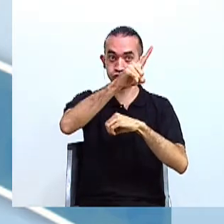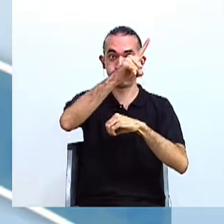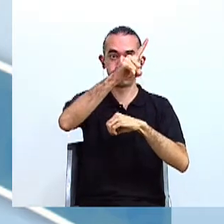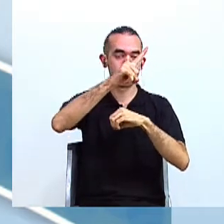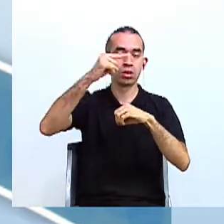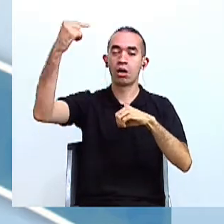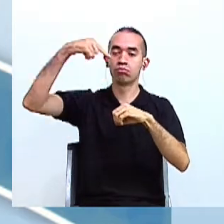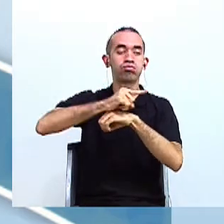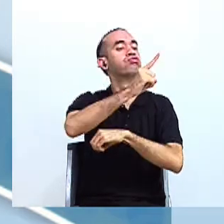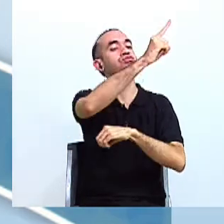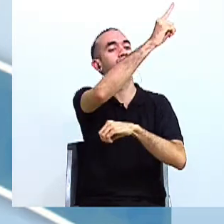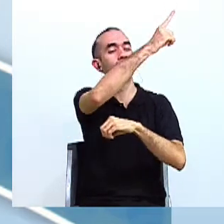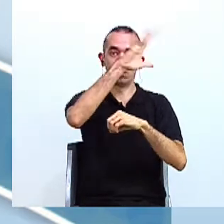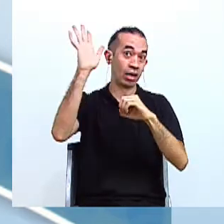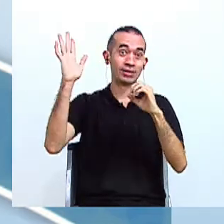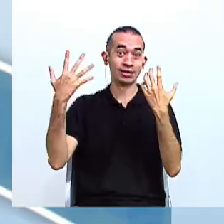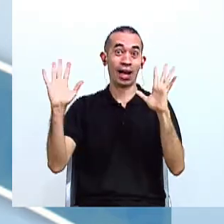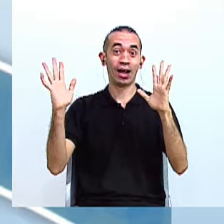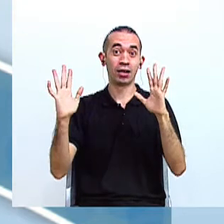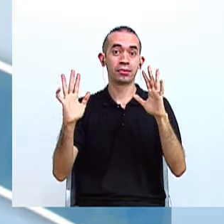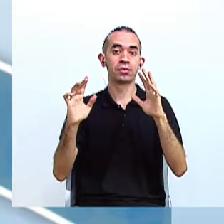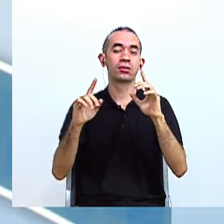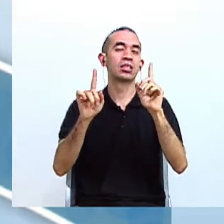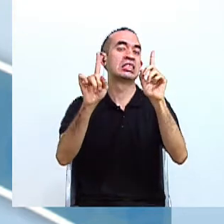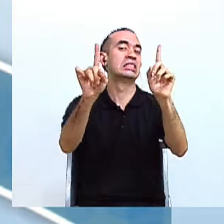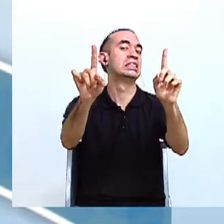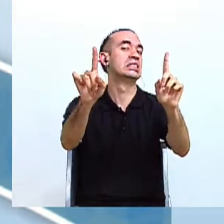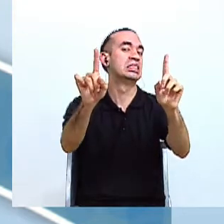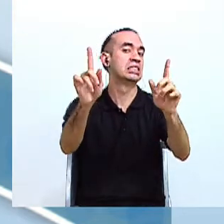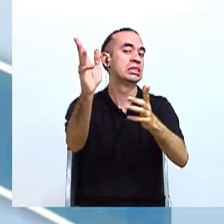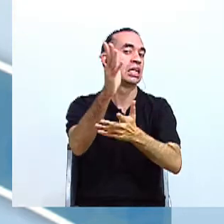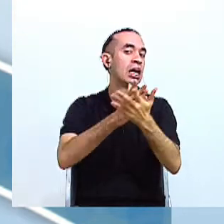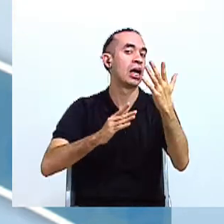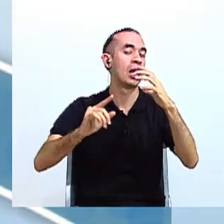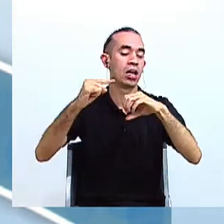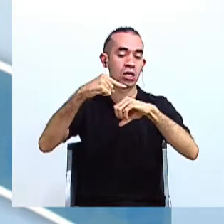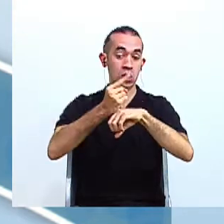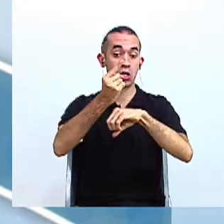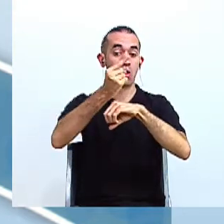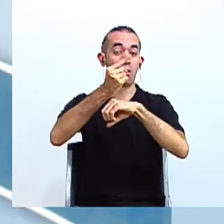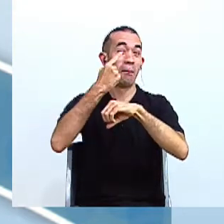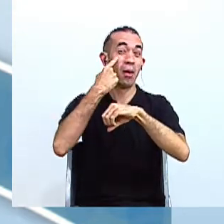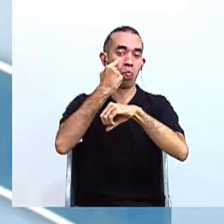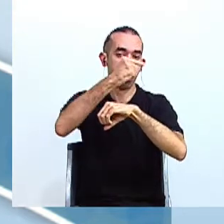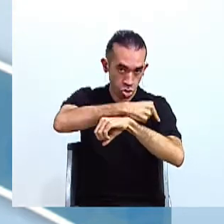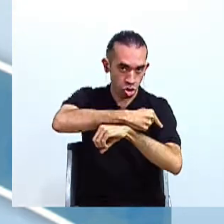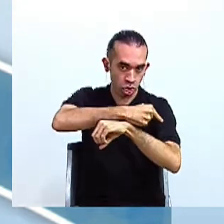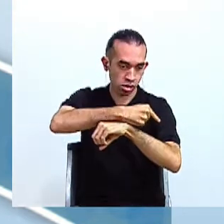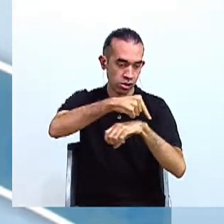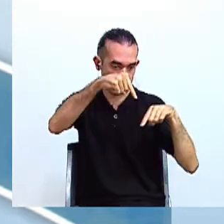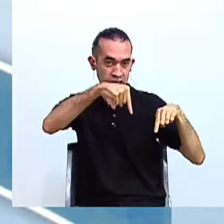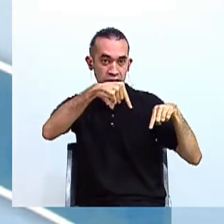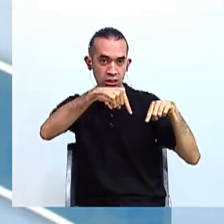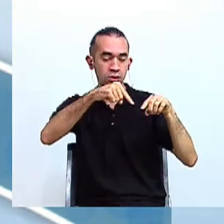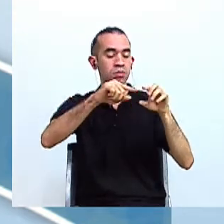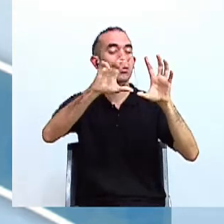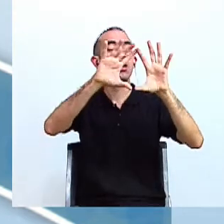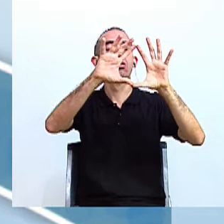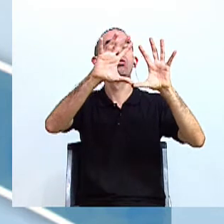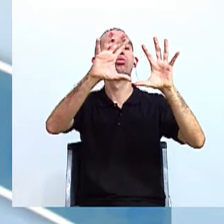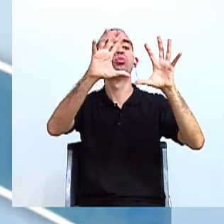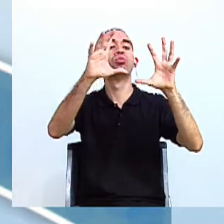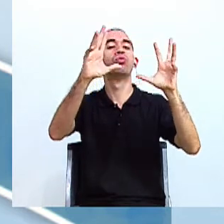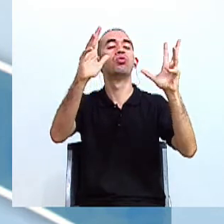se vaya de nuevo hacia el espacio. Pero hay una parte que se queda acompañándonos dentro de la atmósfera,